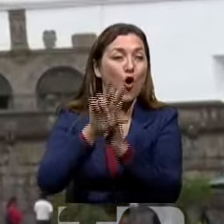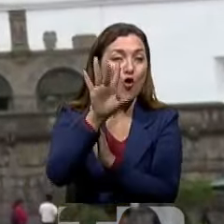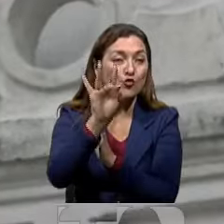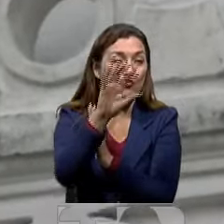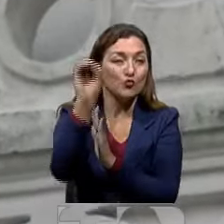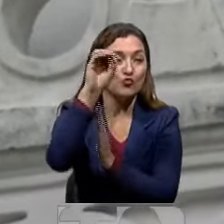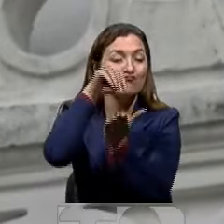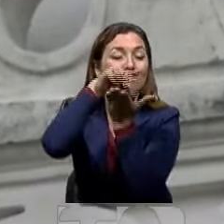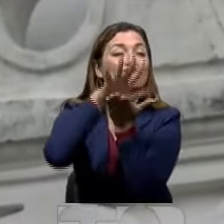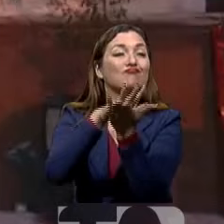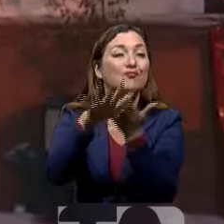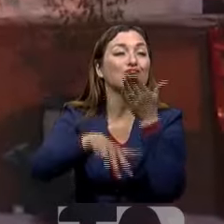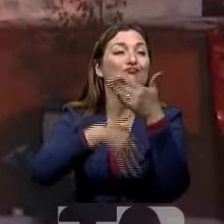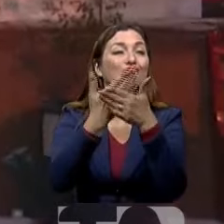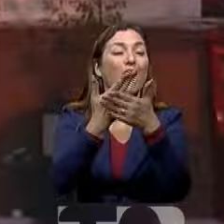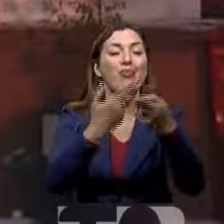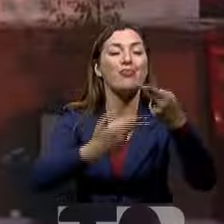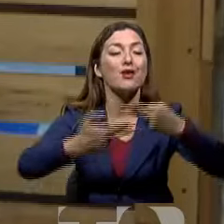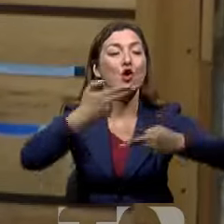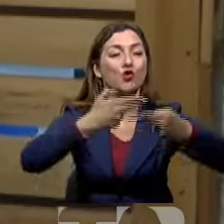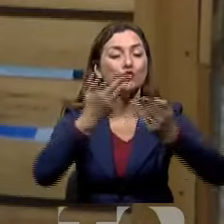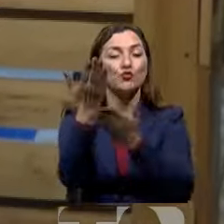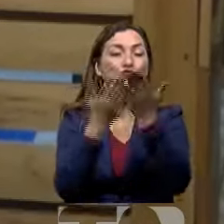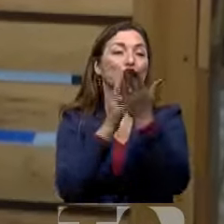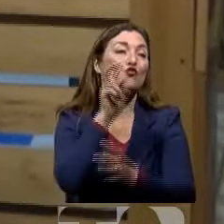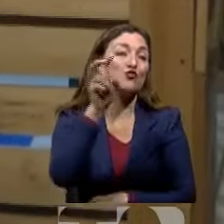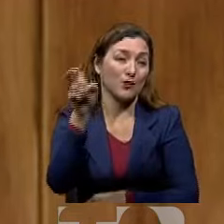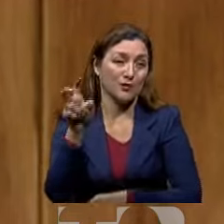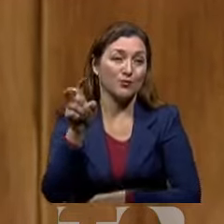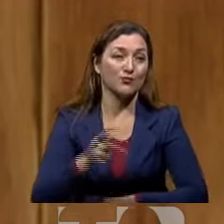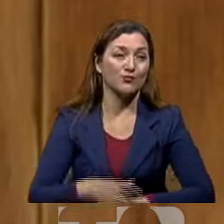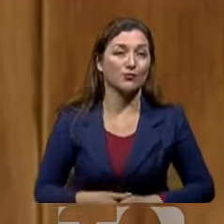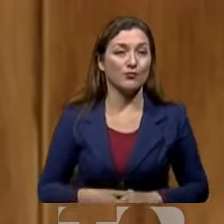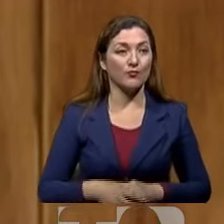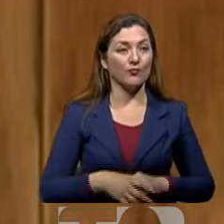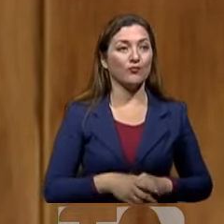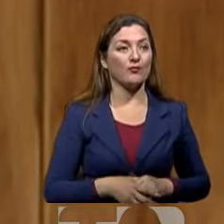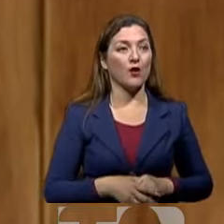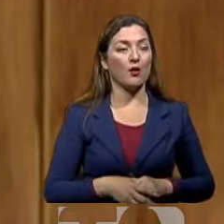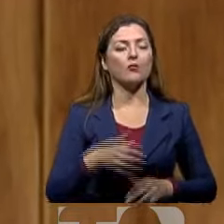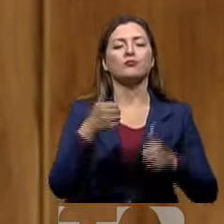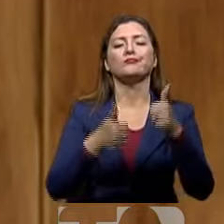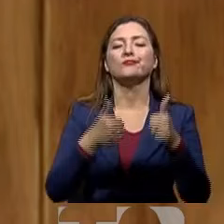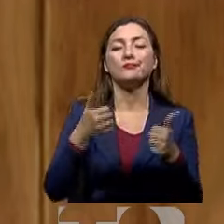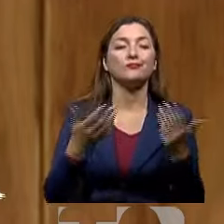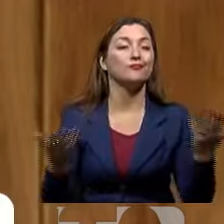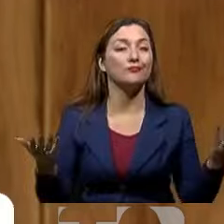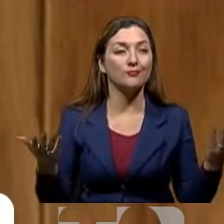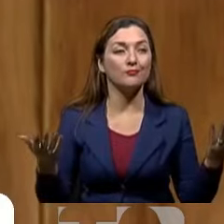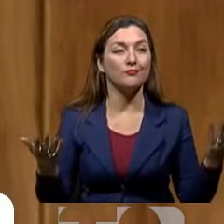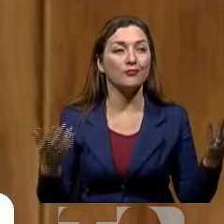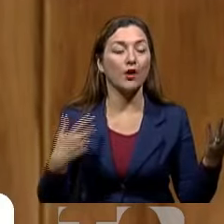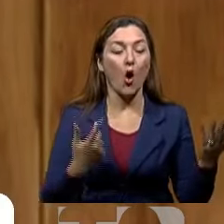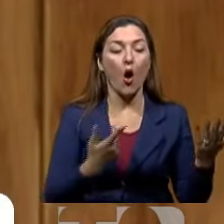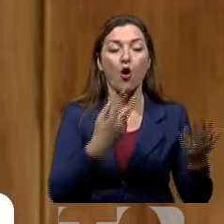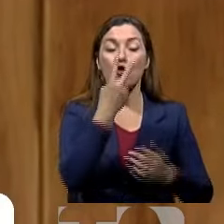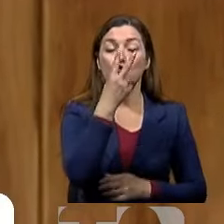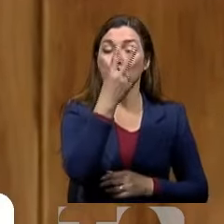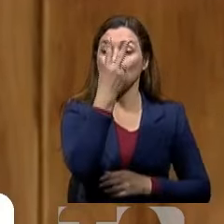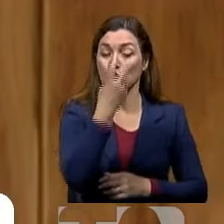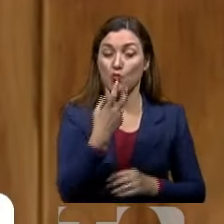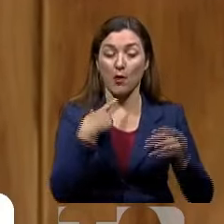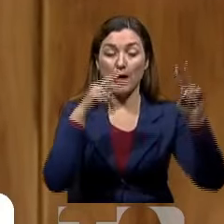se aplicará en todos los establecimientos que ofrezcan servicios turísticos. Entre los cuales se encuentra el alojamiento turístico,